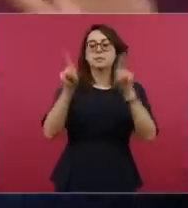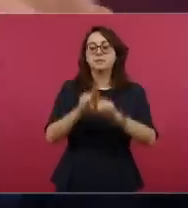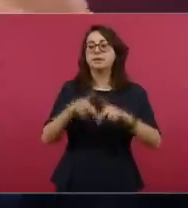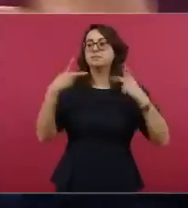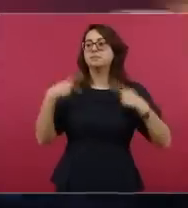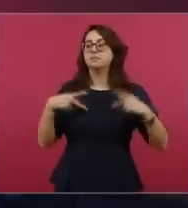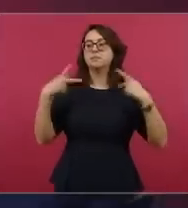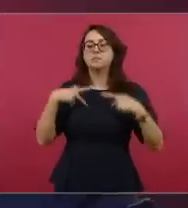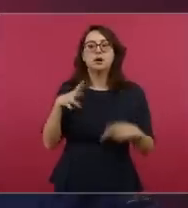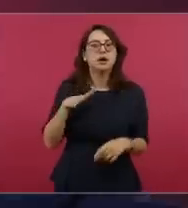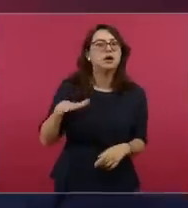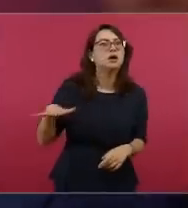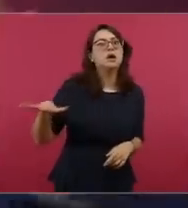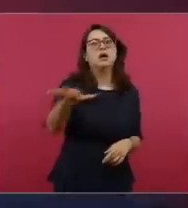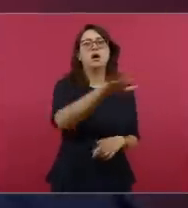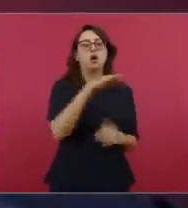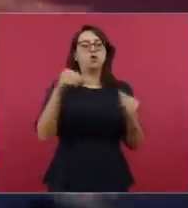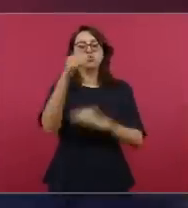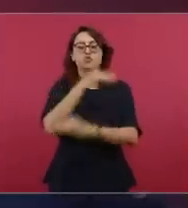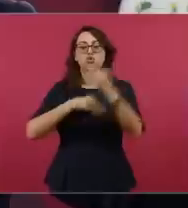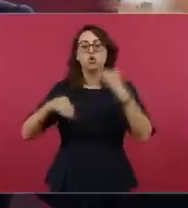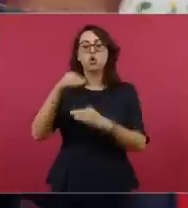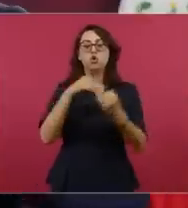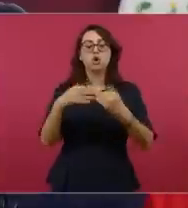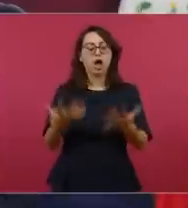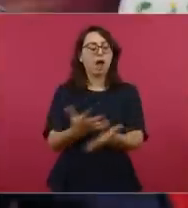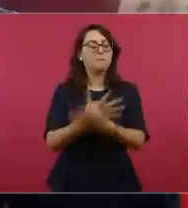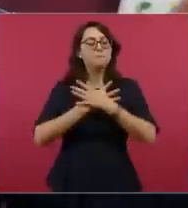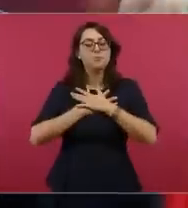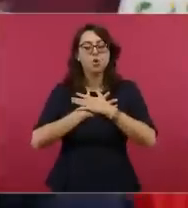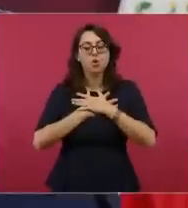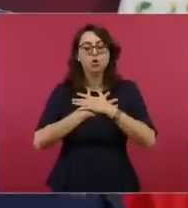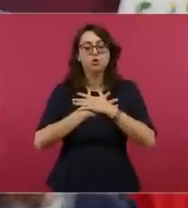entonces no preocuparnos